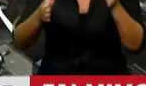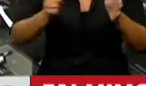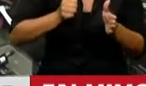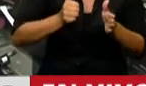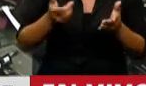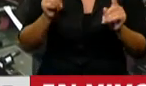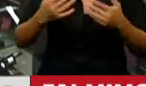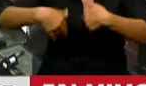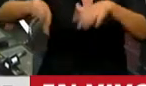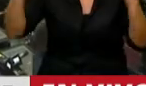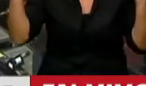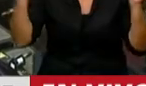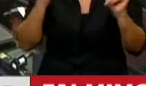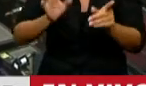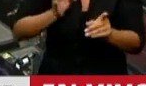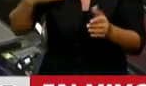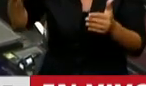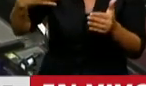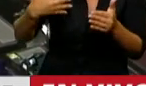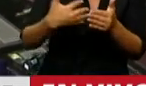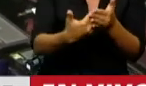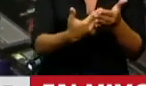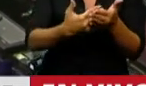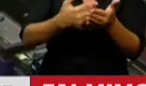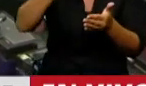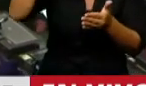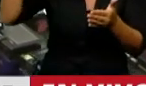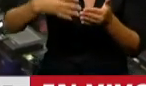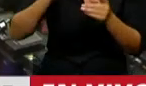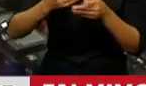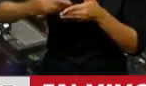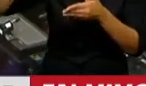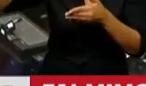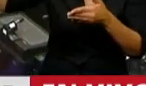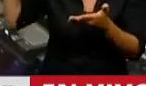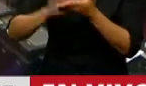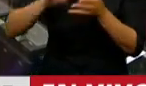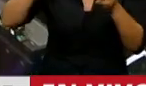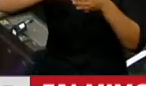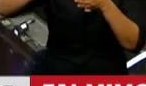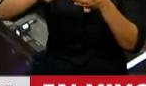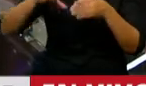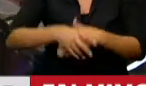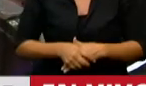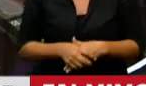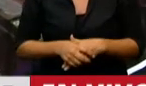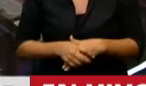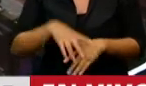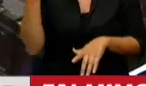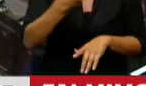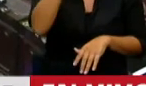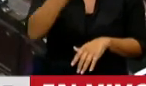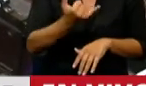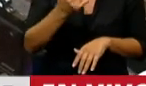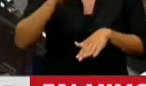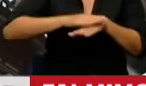Y lo que ha ocurrido en todos estos últimos años, estos últimos y varios años, en relación al endeudamiento argentino. Todos tenemos algo